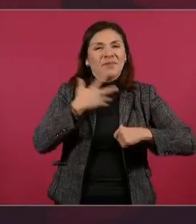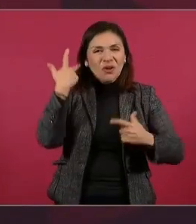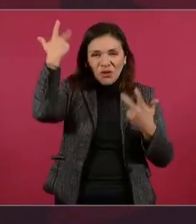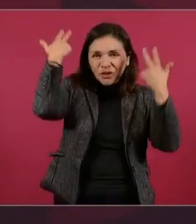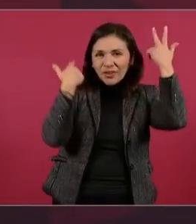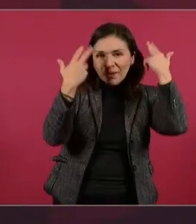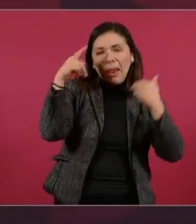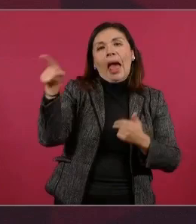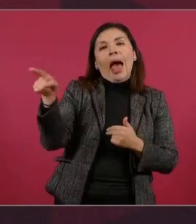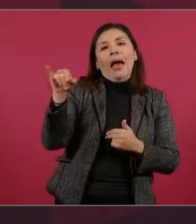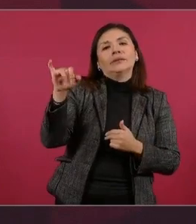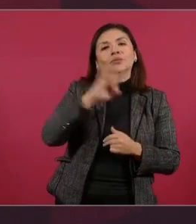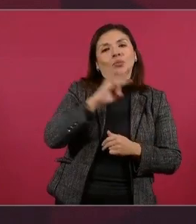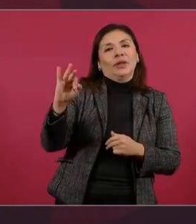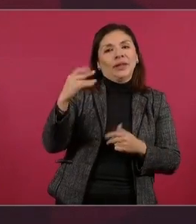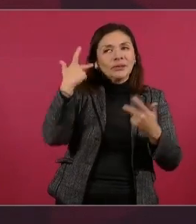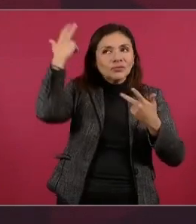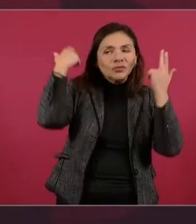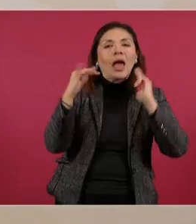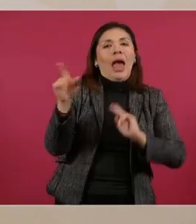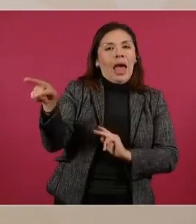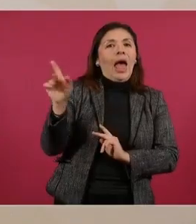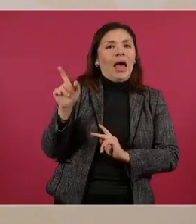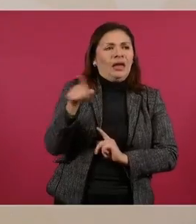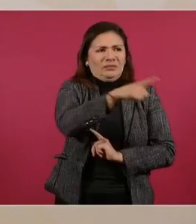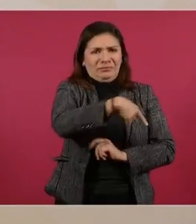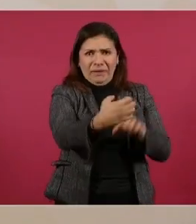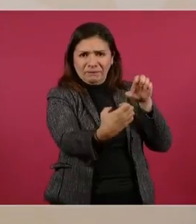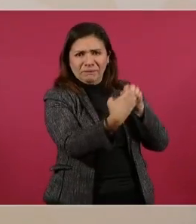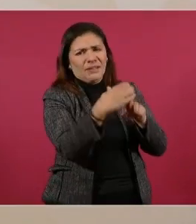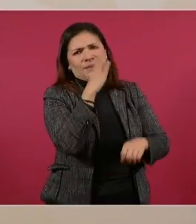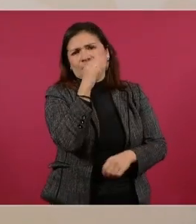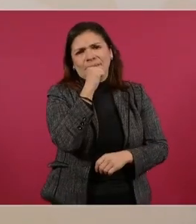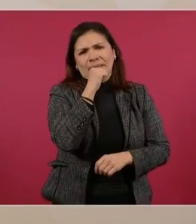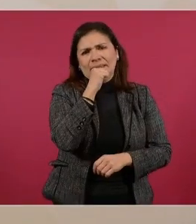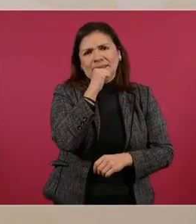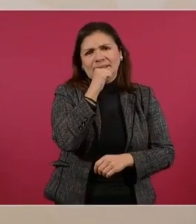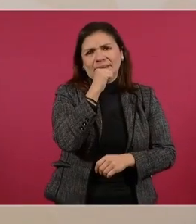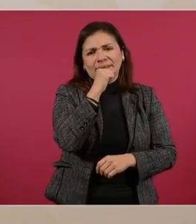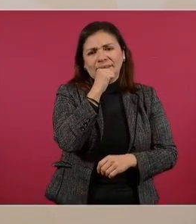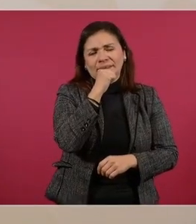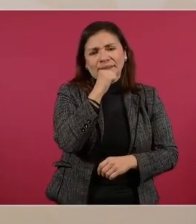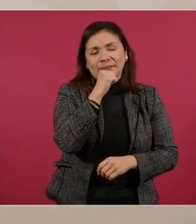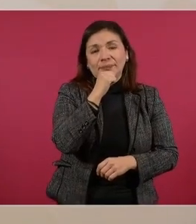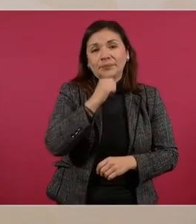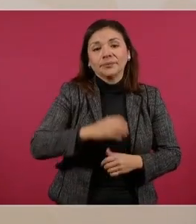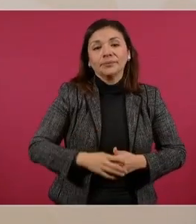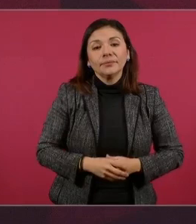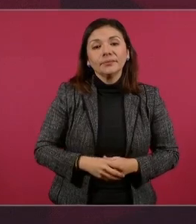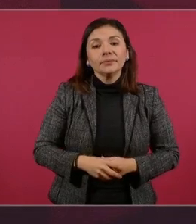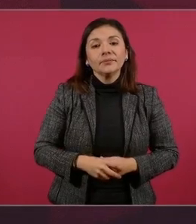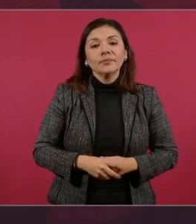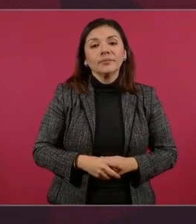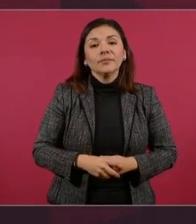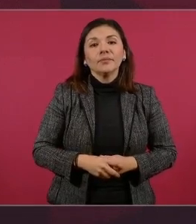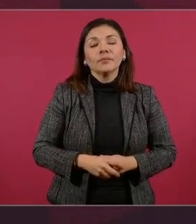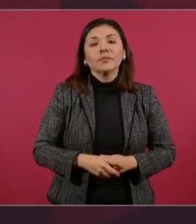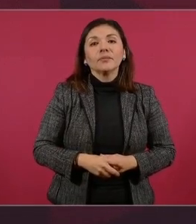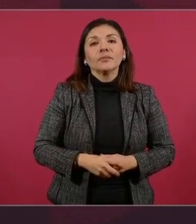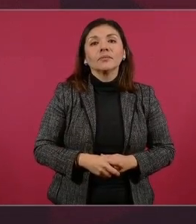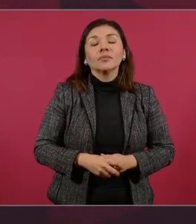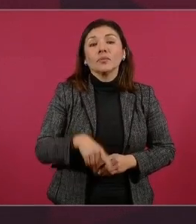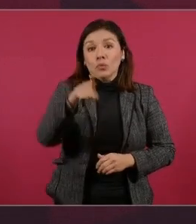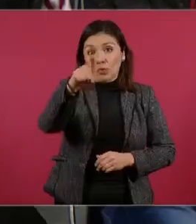peluquero este eh es el único fue por Chiapas